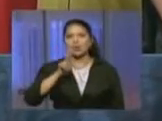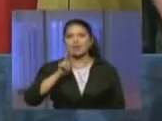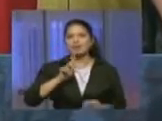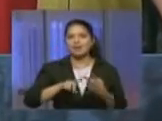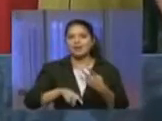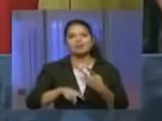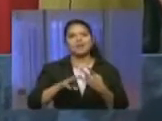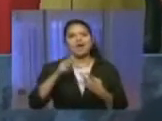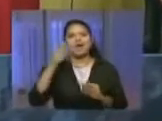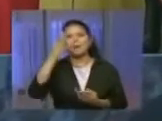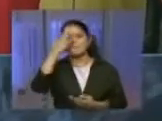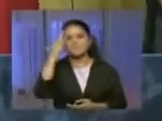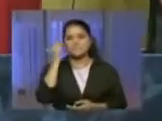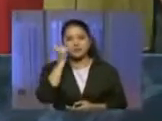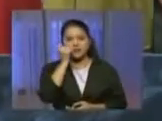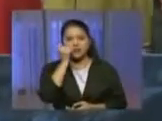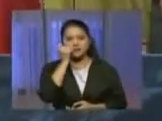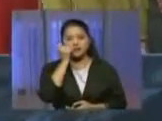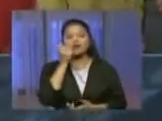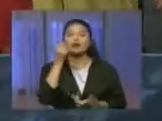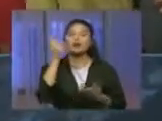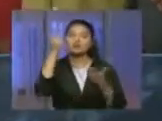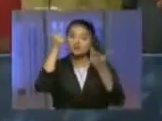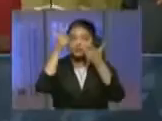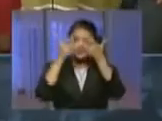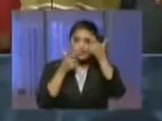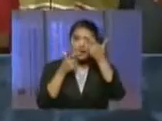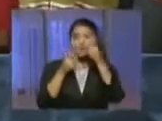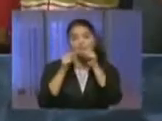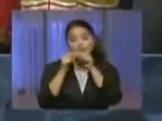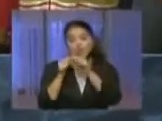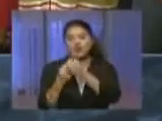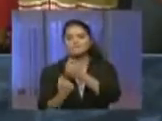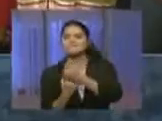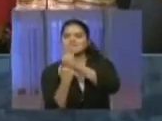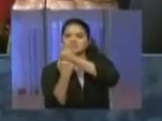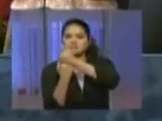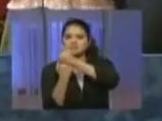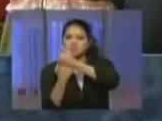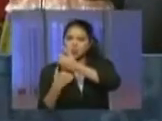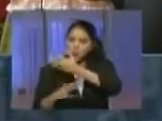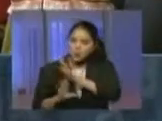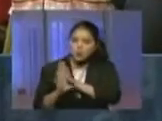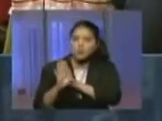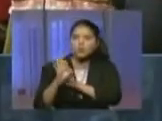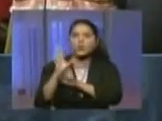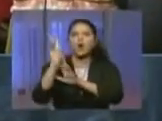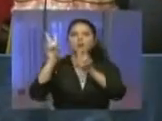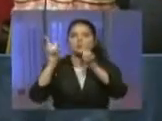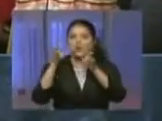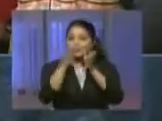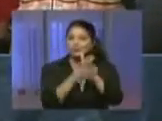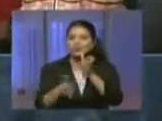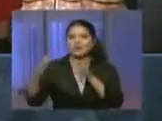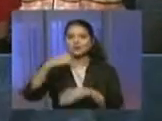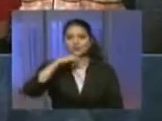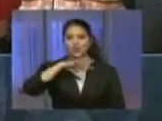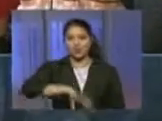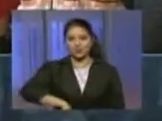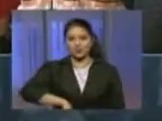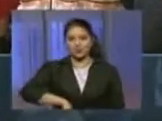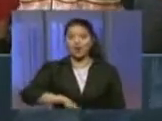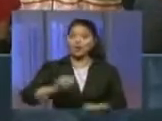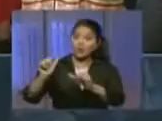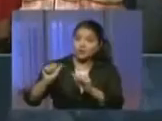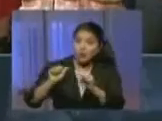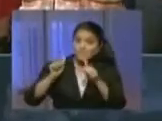Miranda y nuestro comandante Chávez echó las columnas republicanas de un nuevo tiempo histórico y cuando empezó